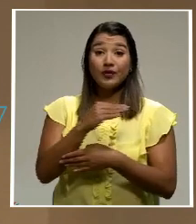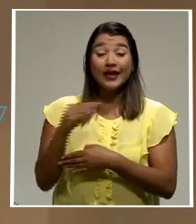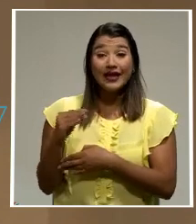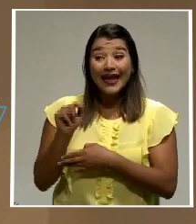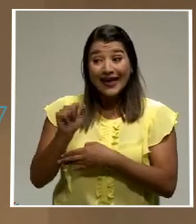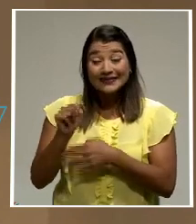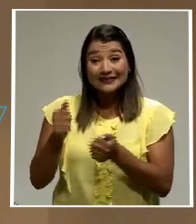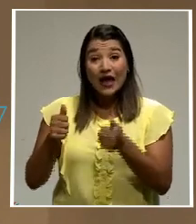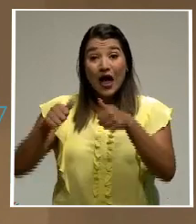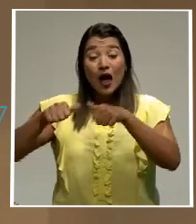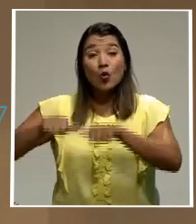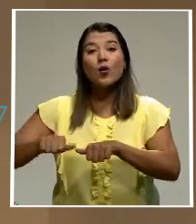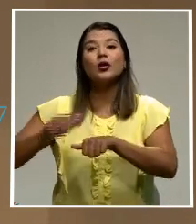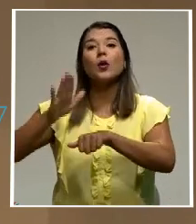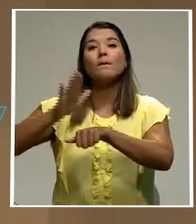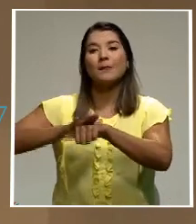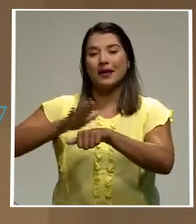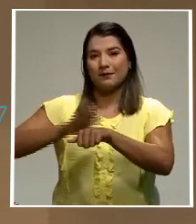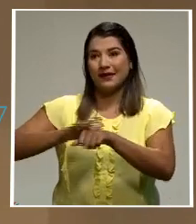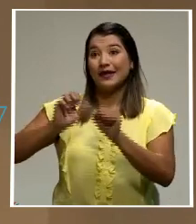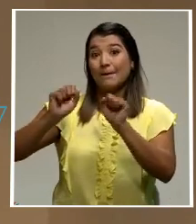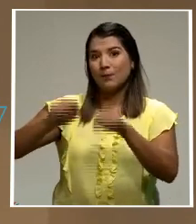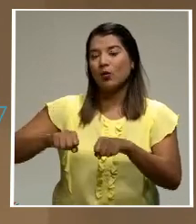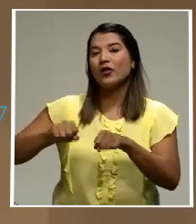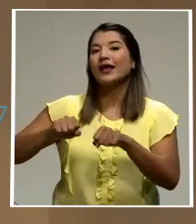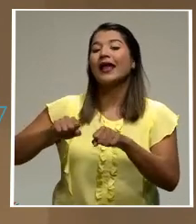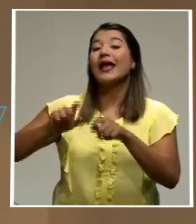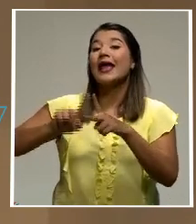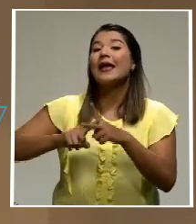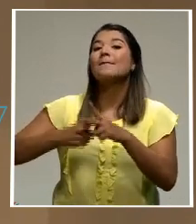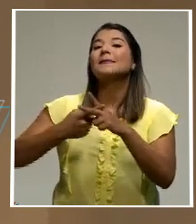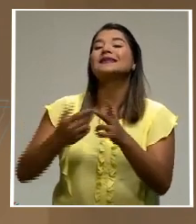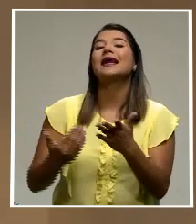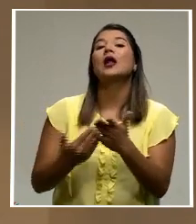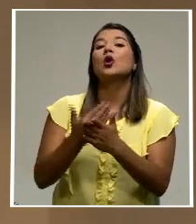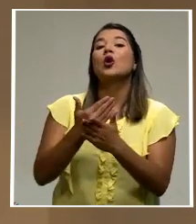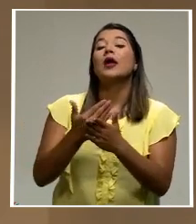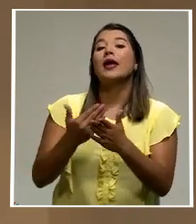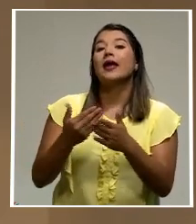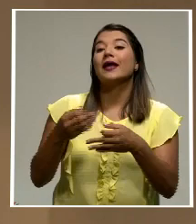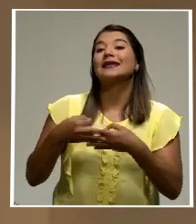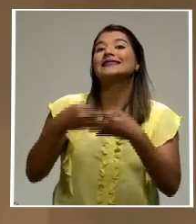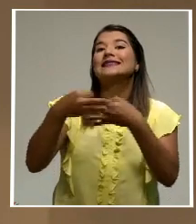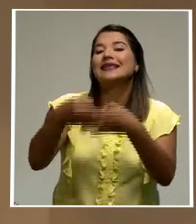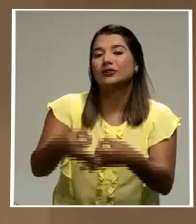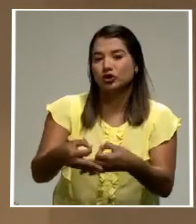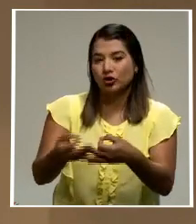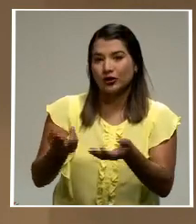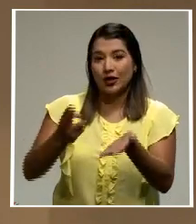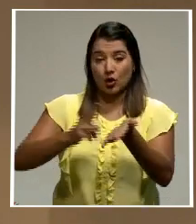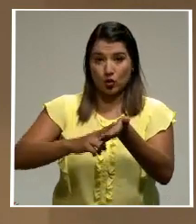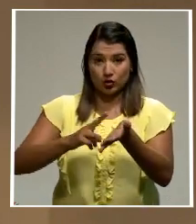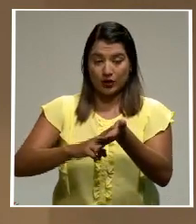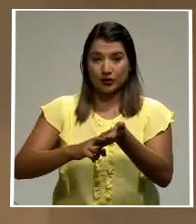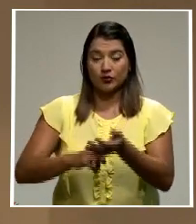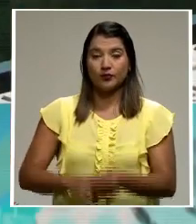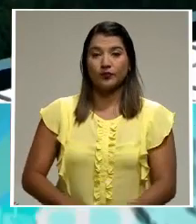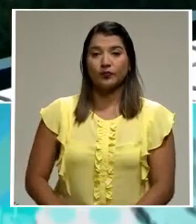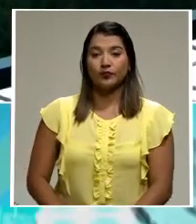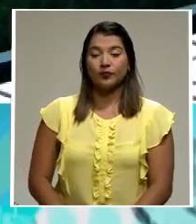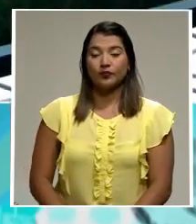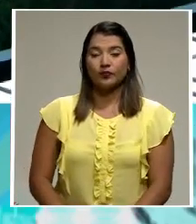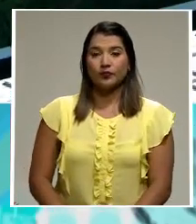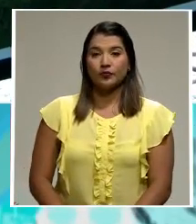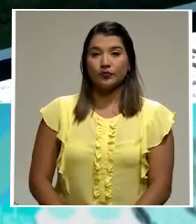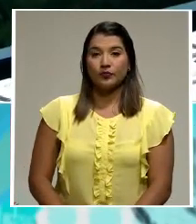nos hace es llegar al momento en que vamos a firmar el contrato con el proveedor que resulte electo del proceso de licitación.